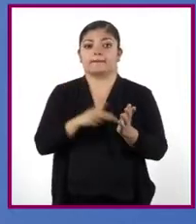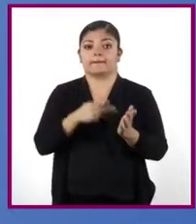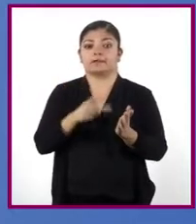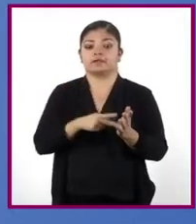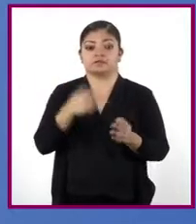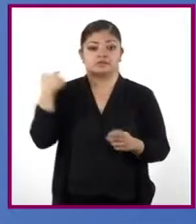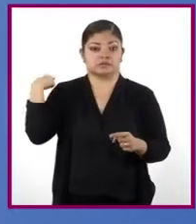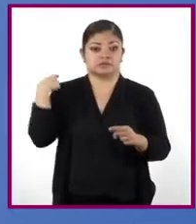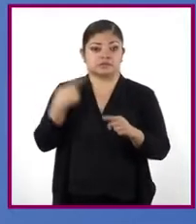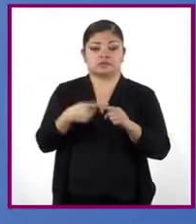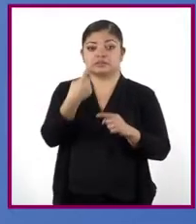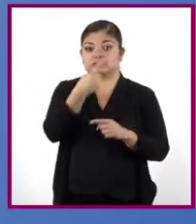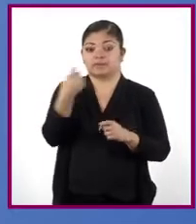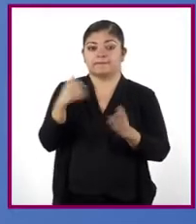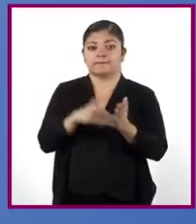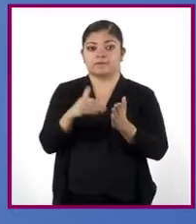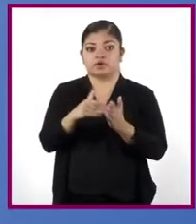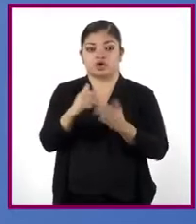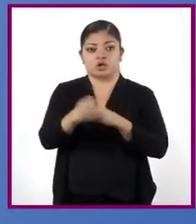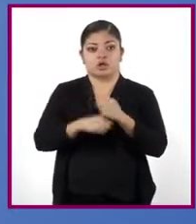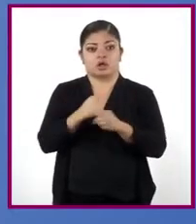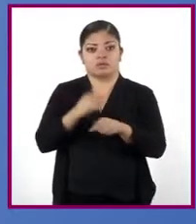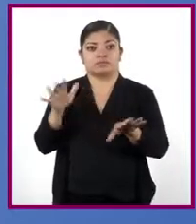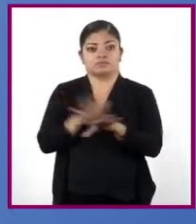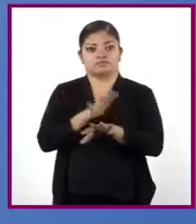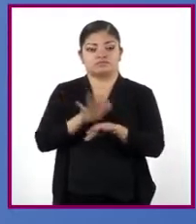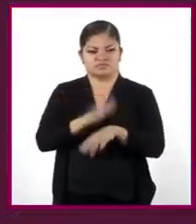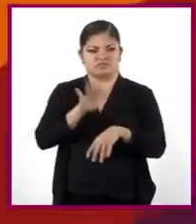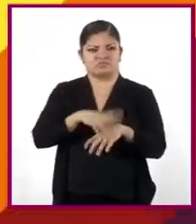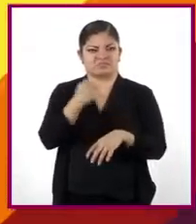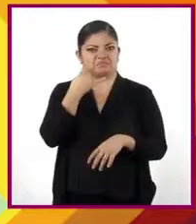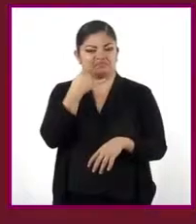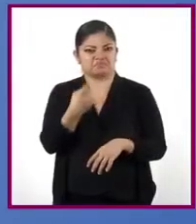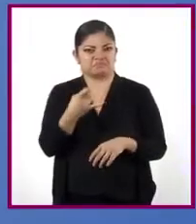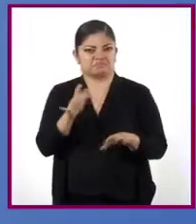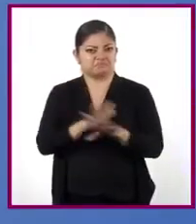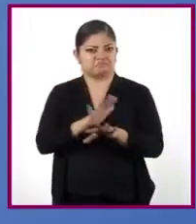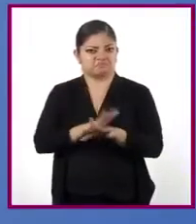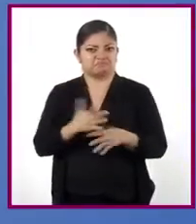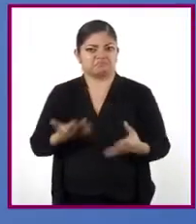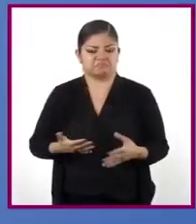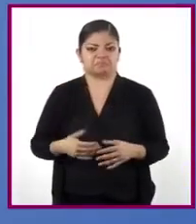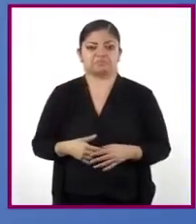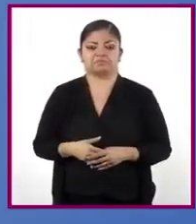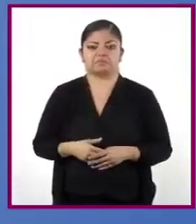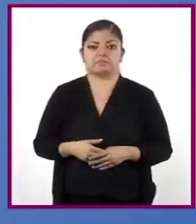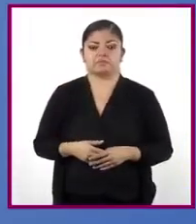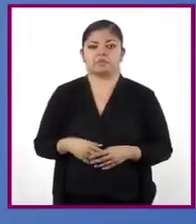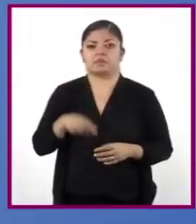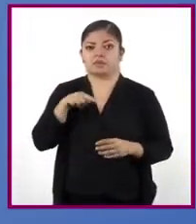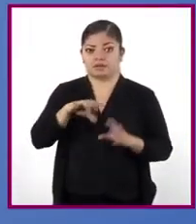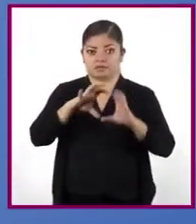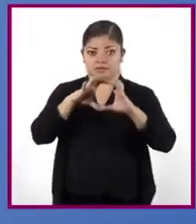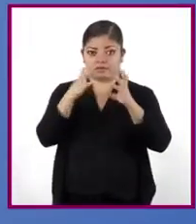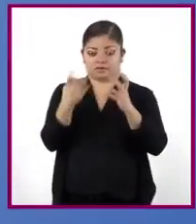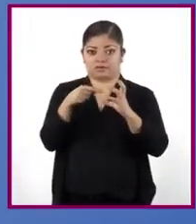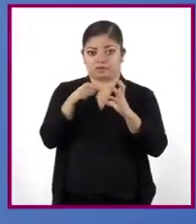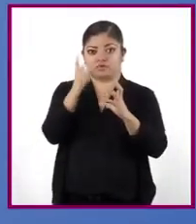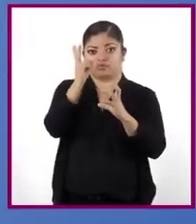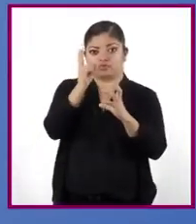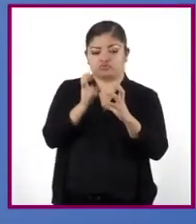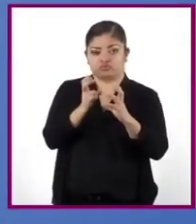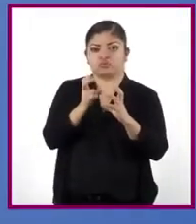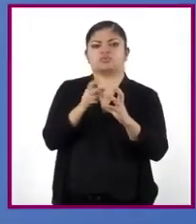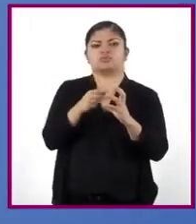años, por motivos que aún no quedan del todo claros. Uno de los efectos del magnetismo terrestre es desviar